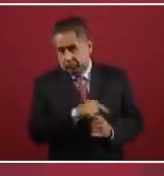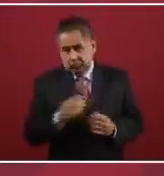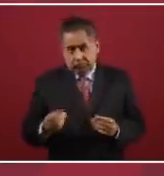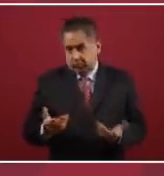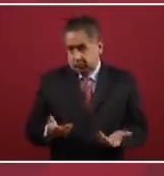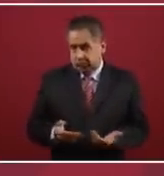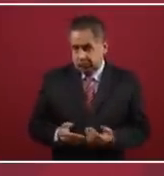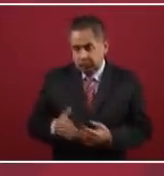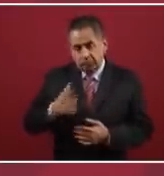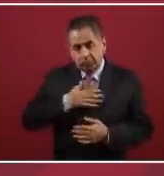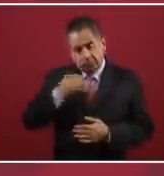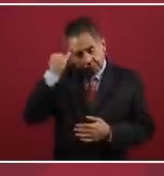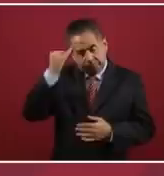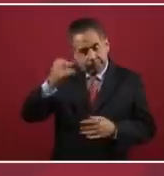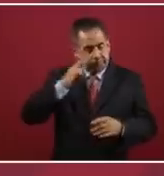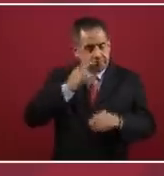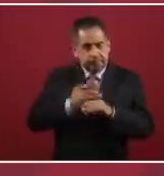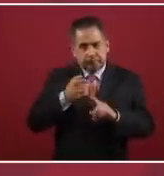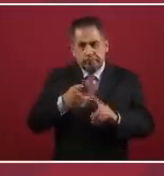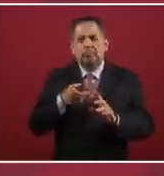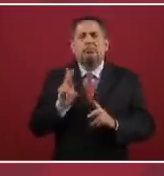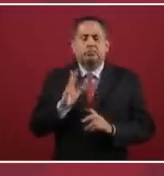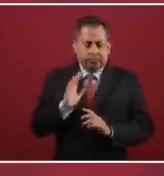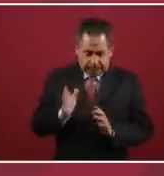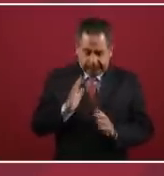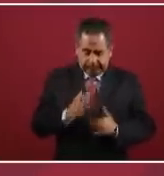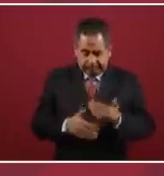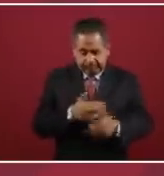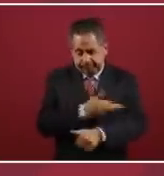Esa es nuestra tarea. Pero ya estamos